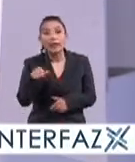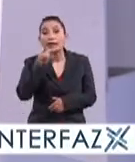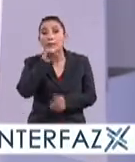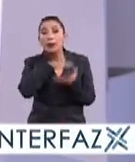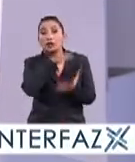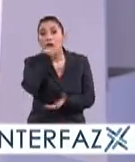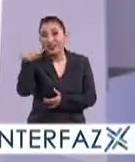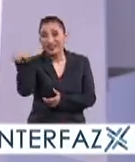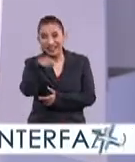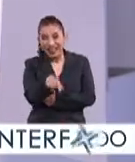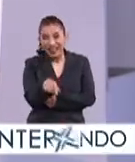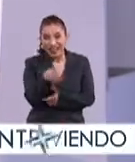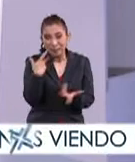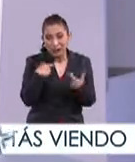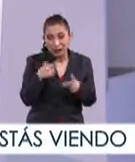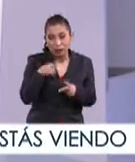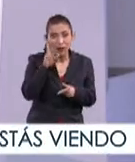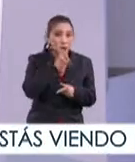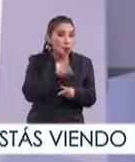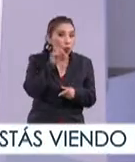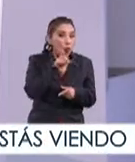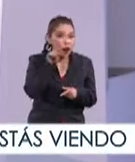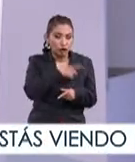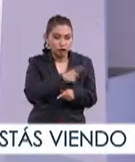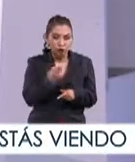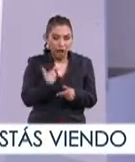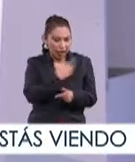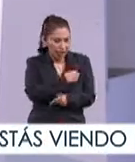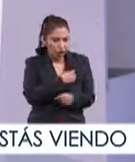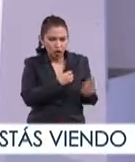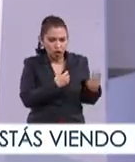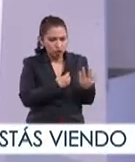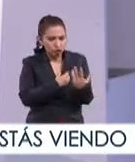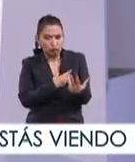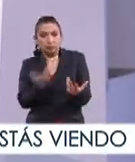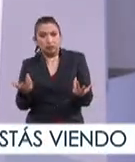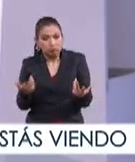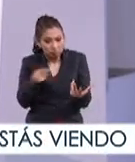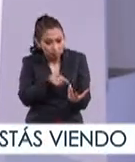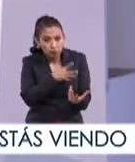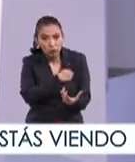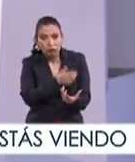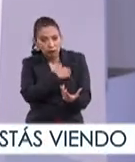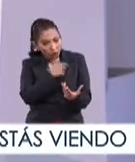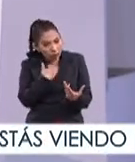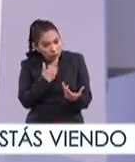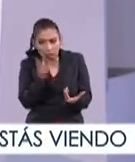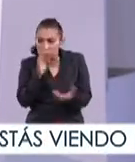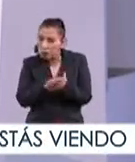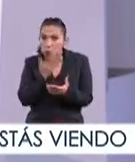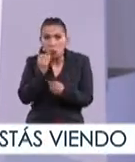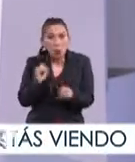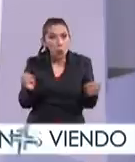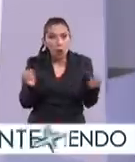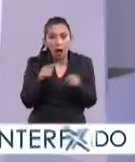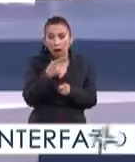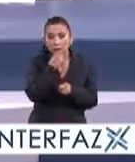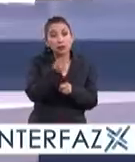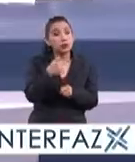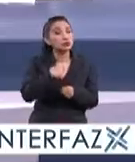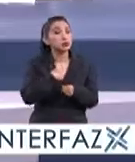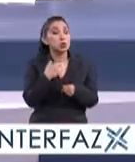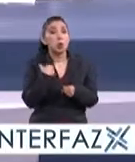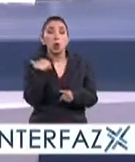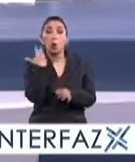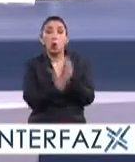la mayoría de esas mujeres de sola que se han unido a esta caravana con su niño nos estaban diciendo: yo me